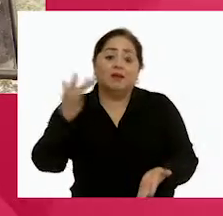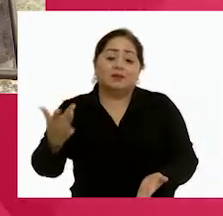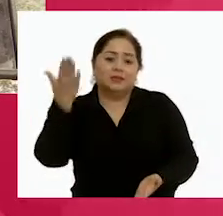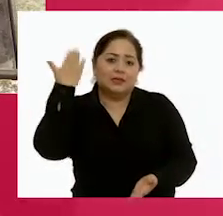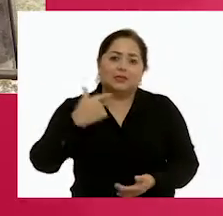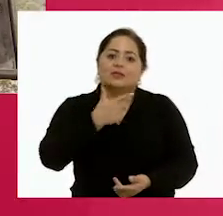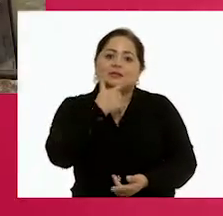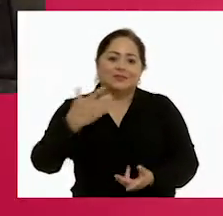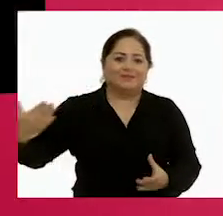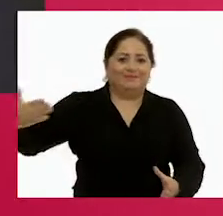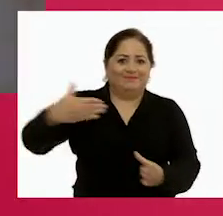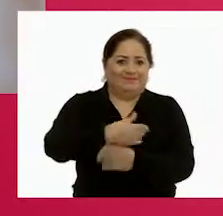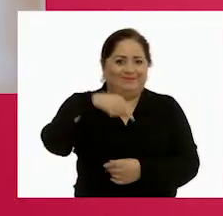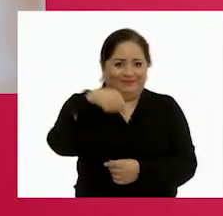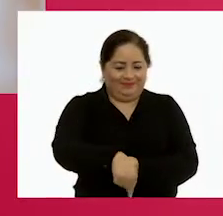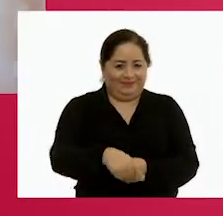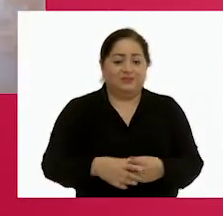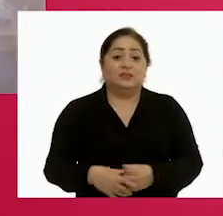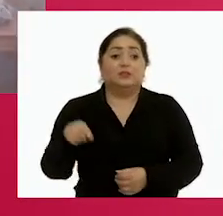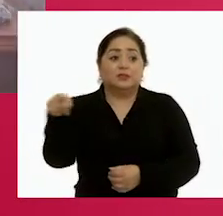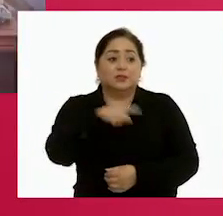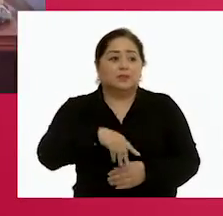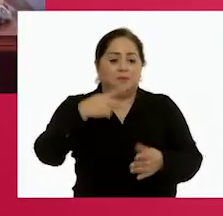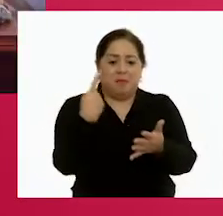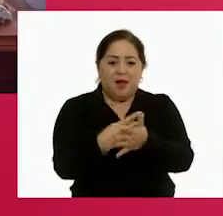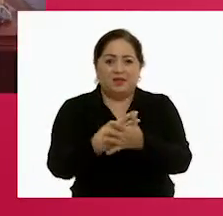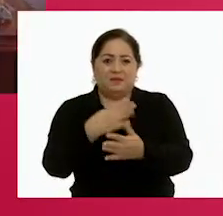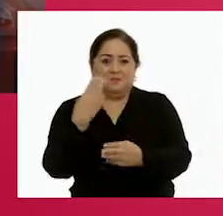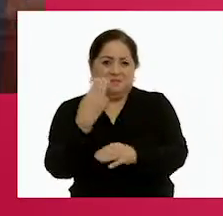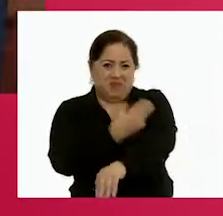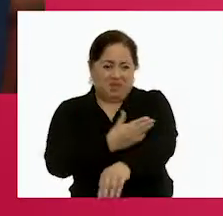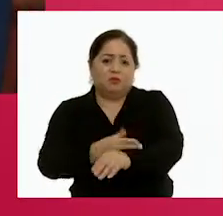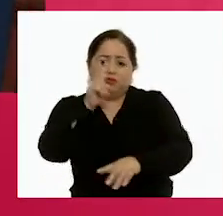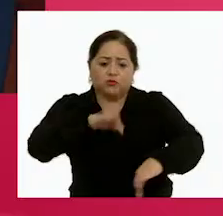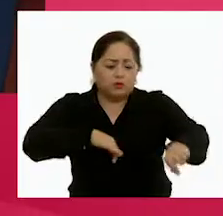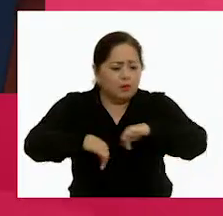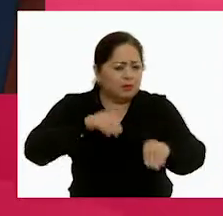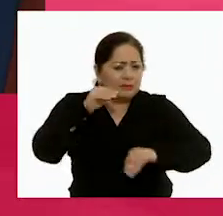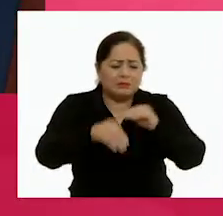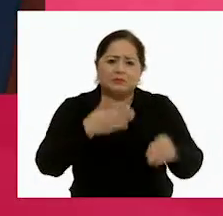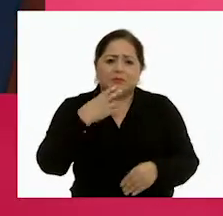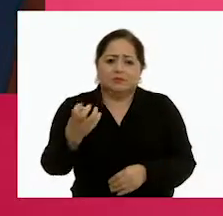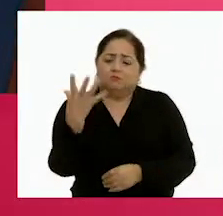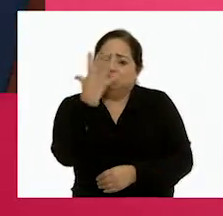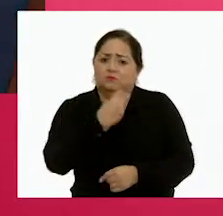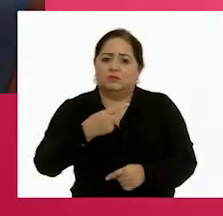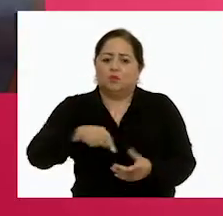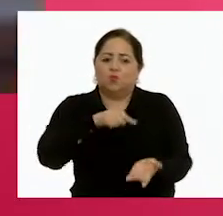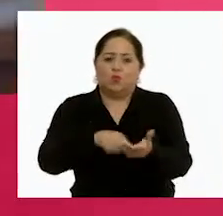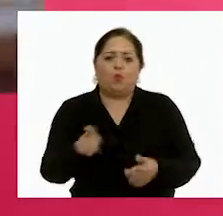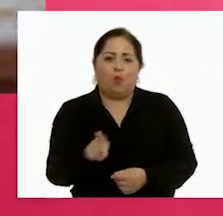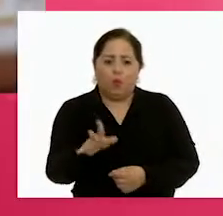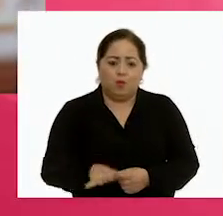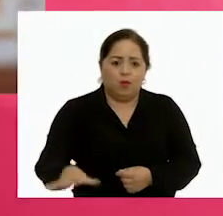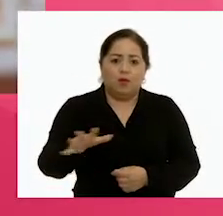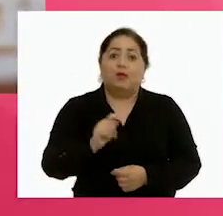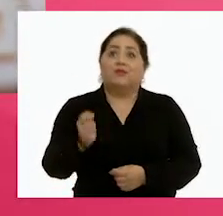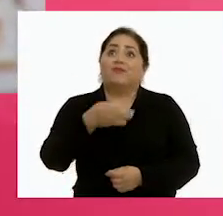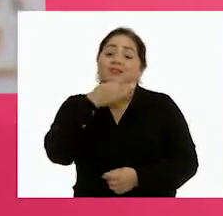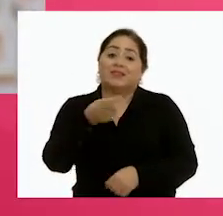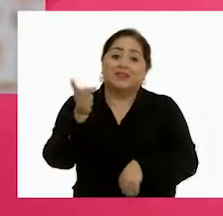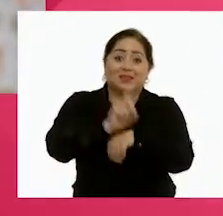llegada de los ingleses. La plata y madera son trabajadas de forma exquisita en este pintoresco poblado. El Festival